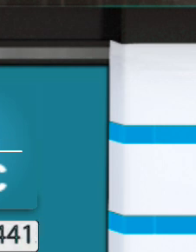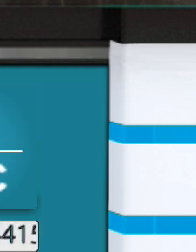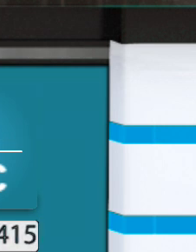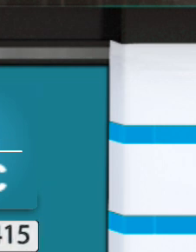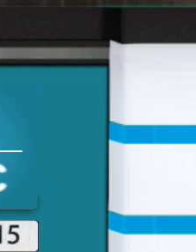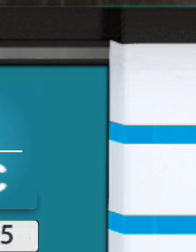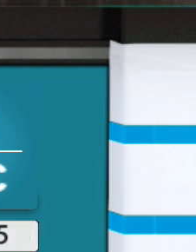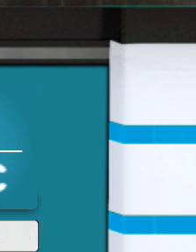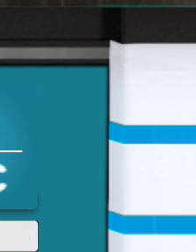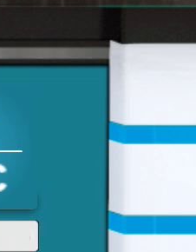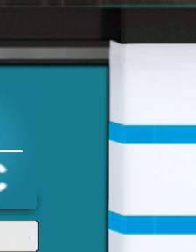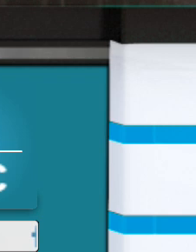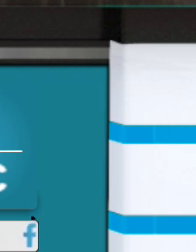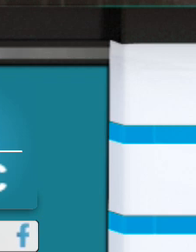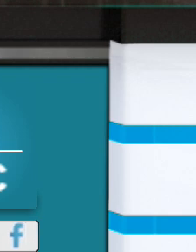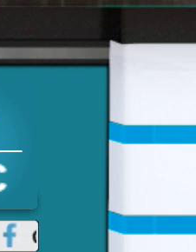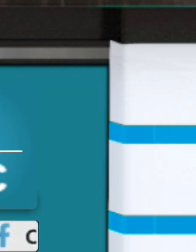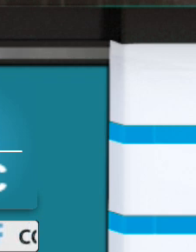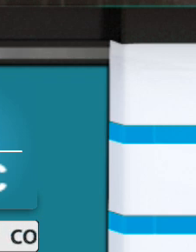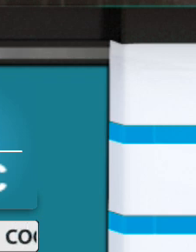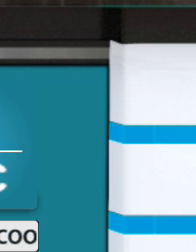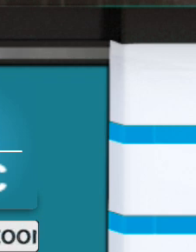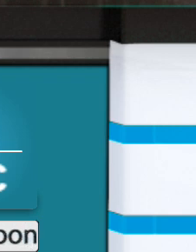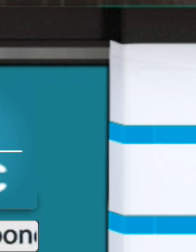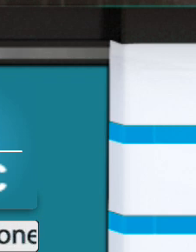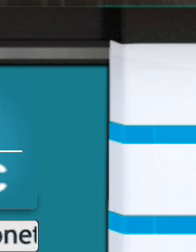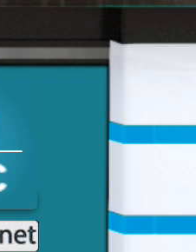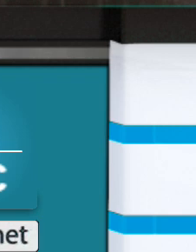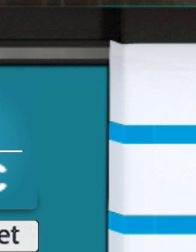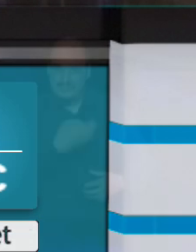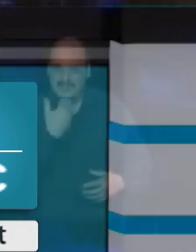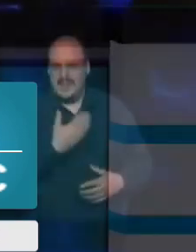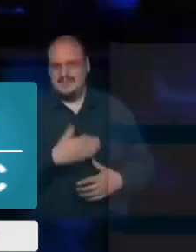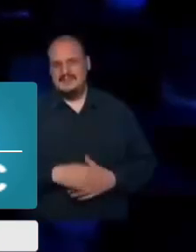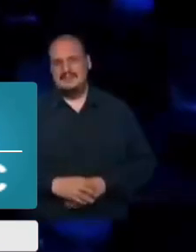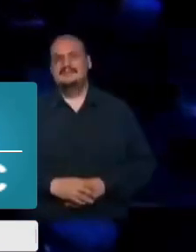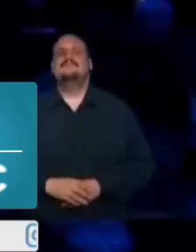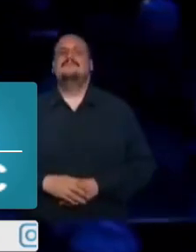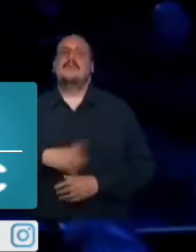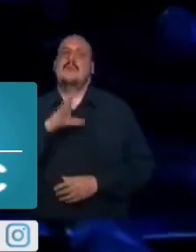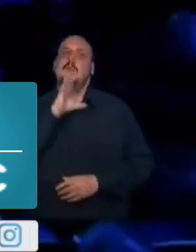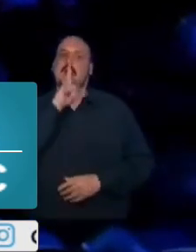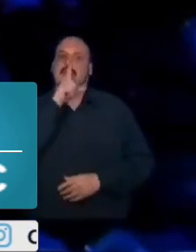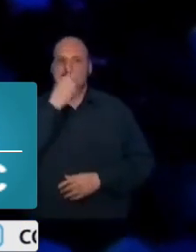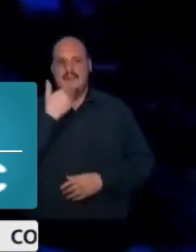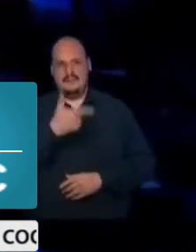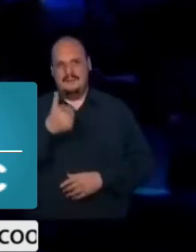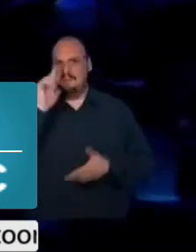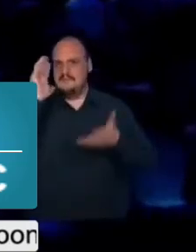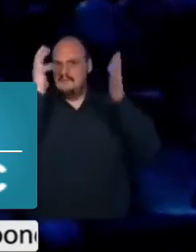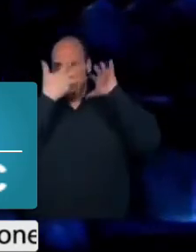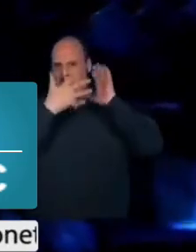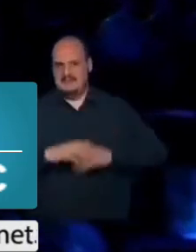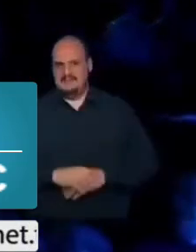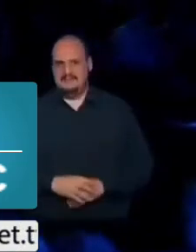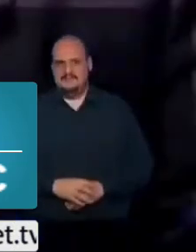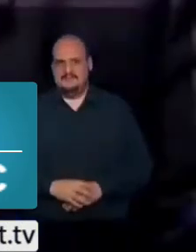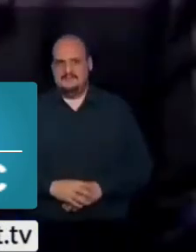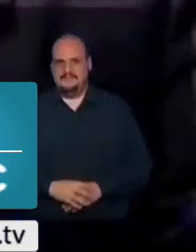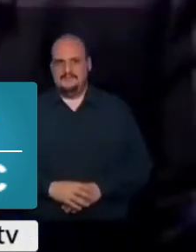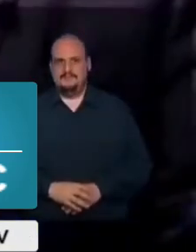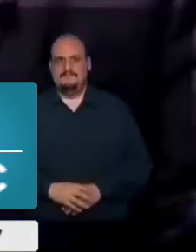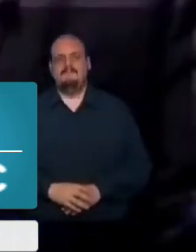si no gana él que puede haber un fraude de por medio que o sea es como que le tiraron esa